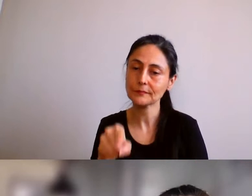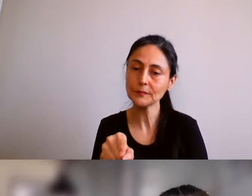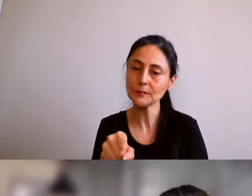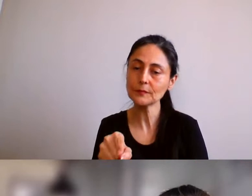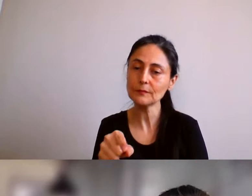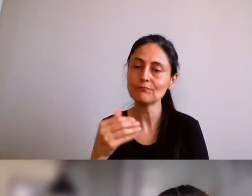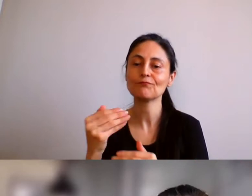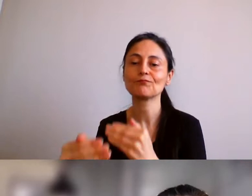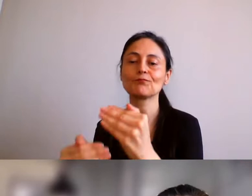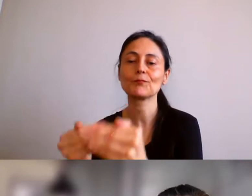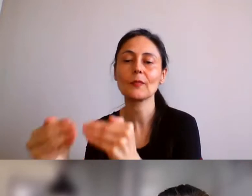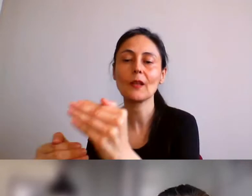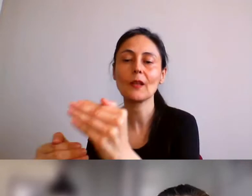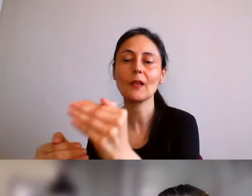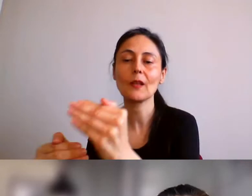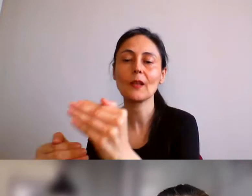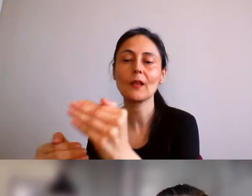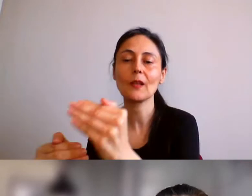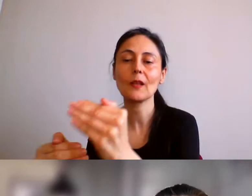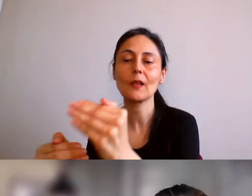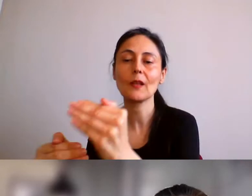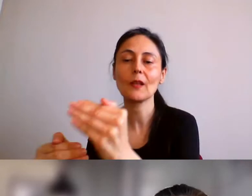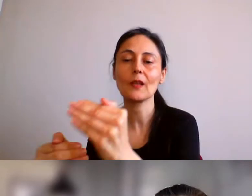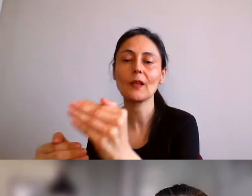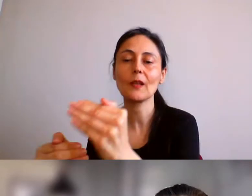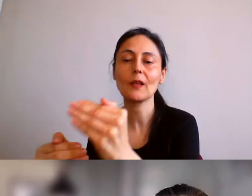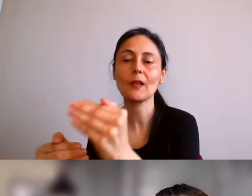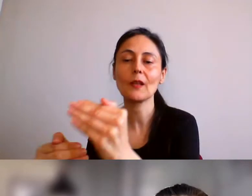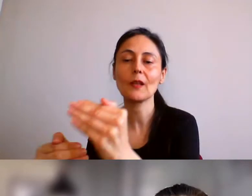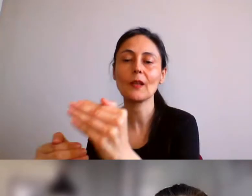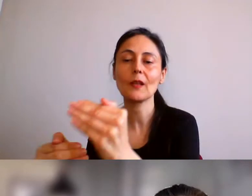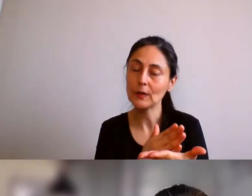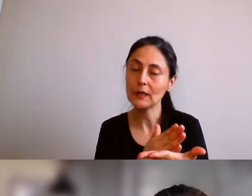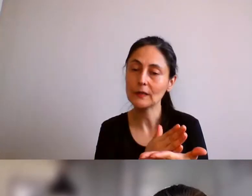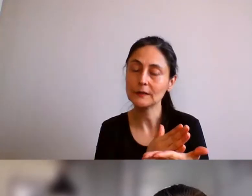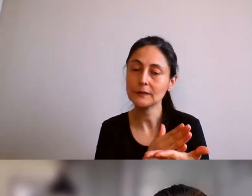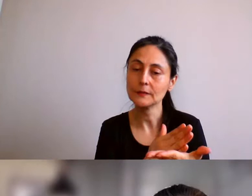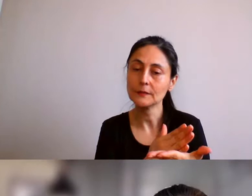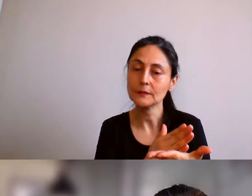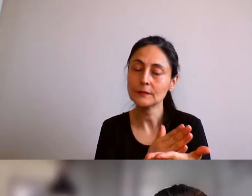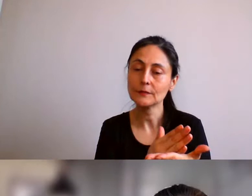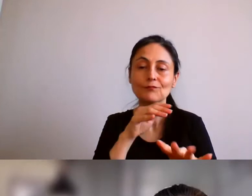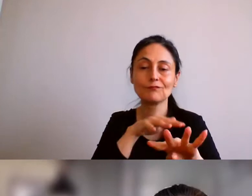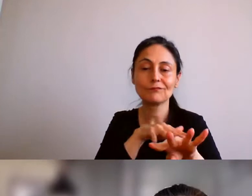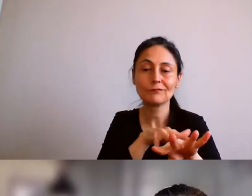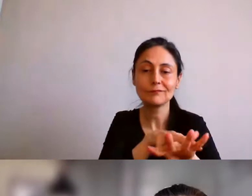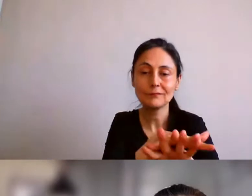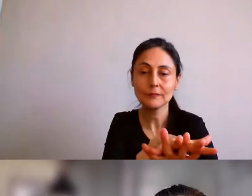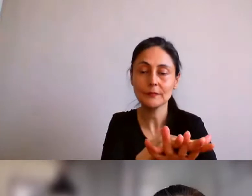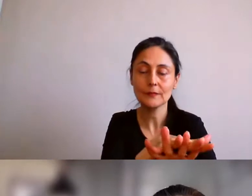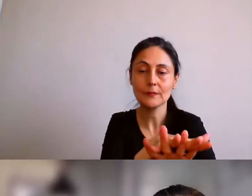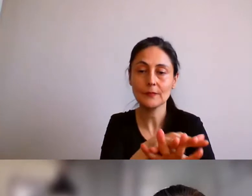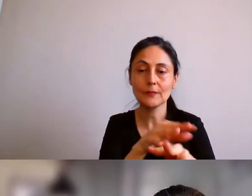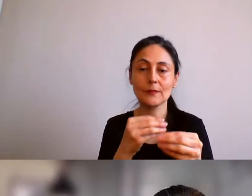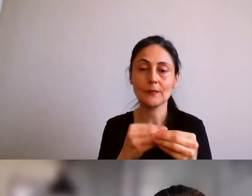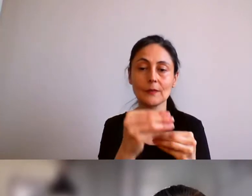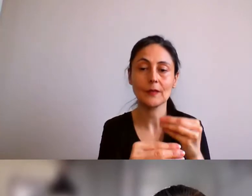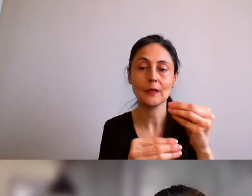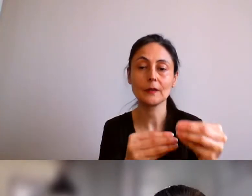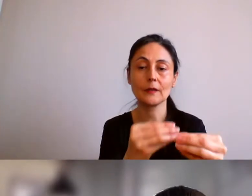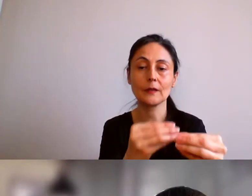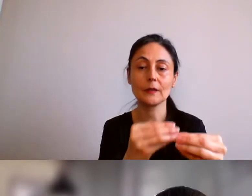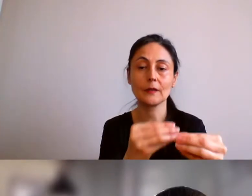Yo creo que la escuela, el esfuerzo que estamos haciendo, tanto como facultad, de poder integrar estos procesos formativos desde